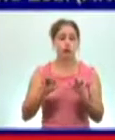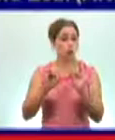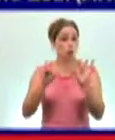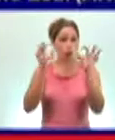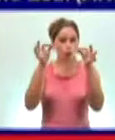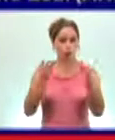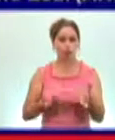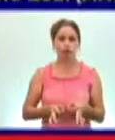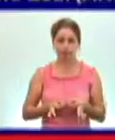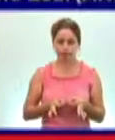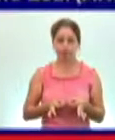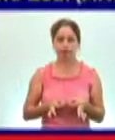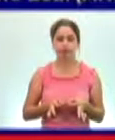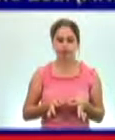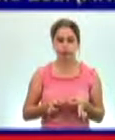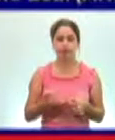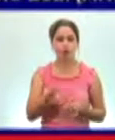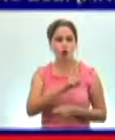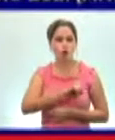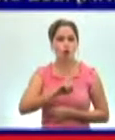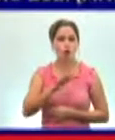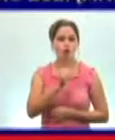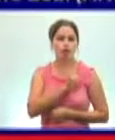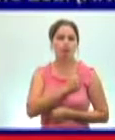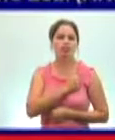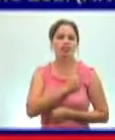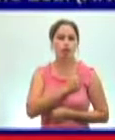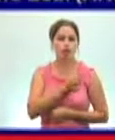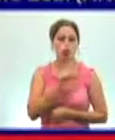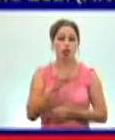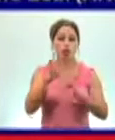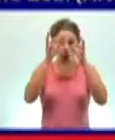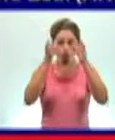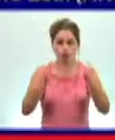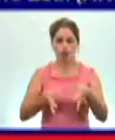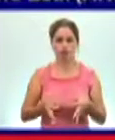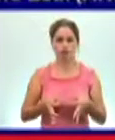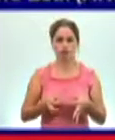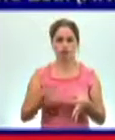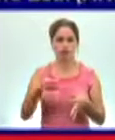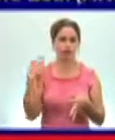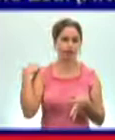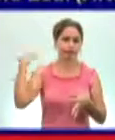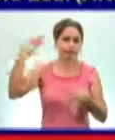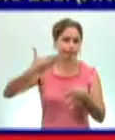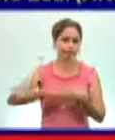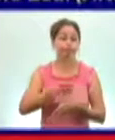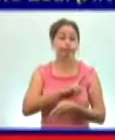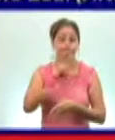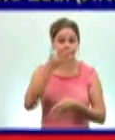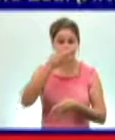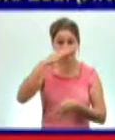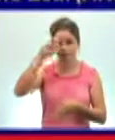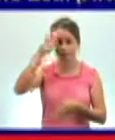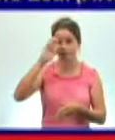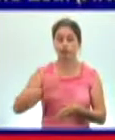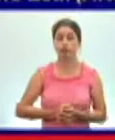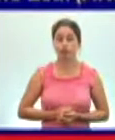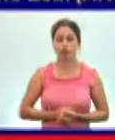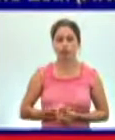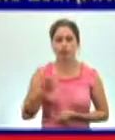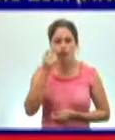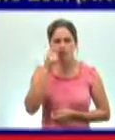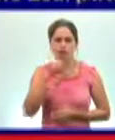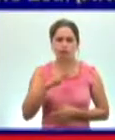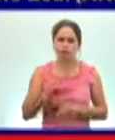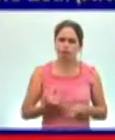que fuera. Es decir, no es lo que uno quisiera, es lo que realmente ha sucedido y ha ocurrido. Y termina Eusebio Leal en